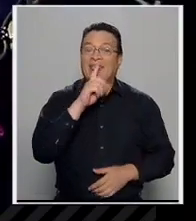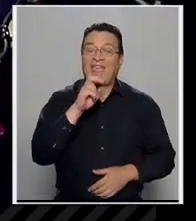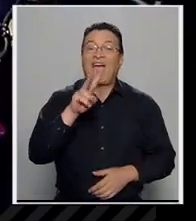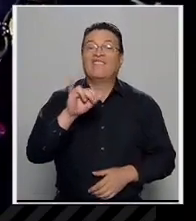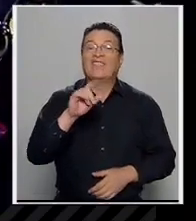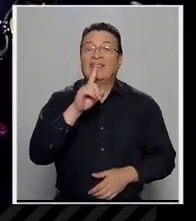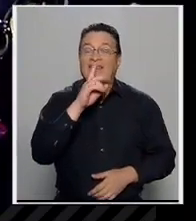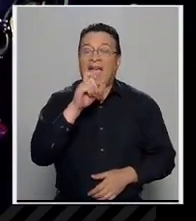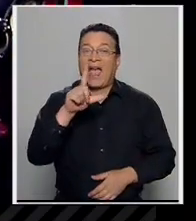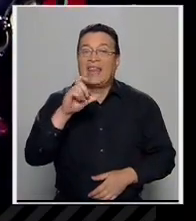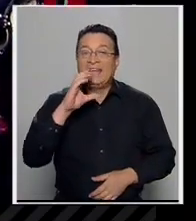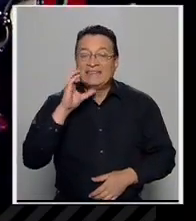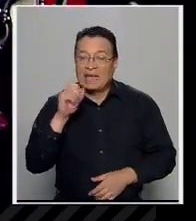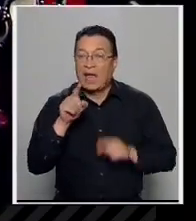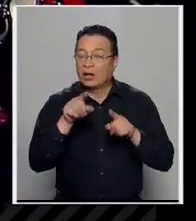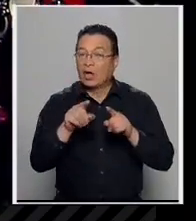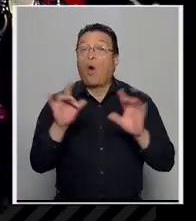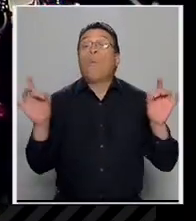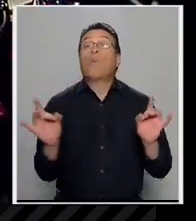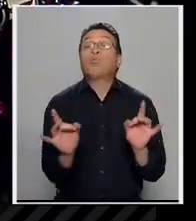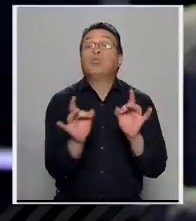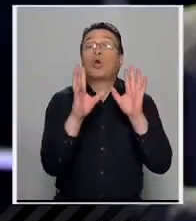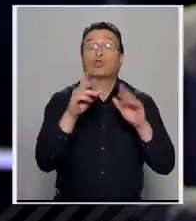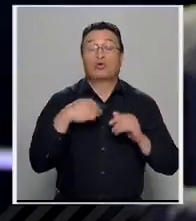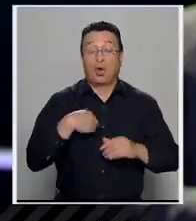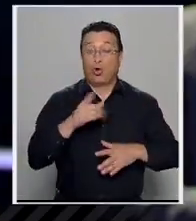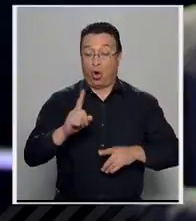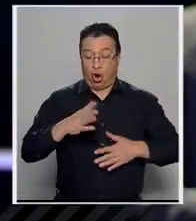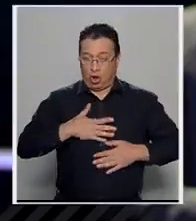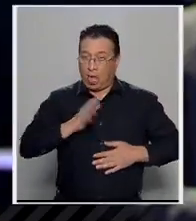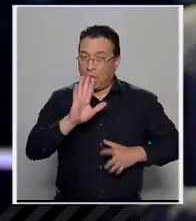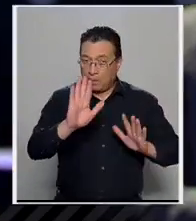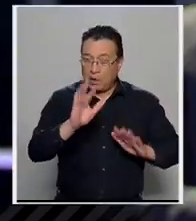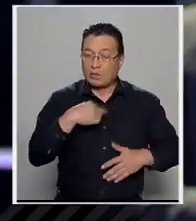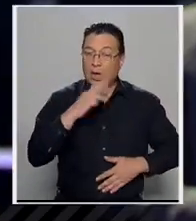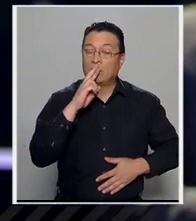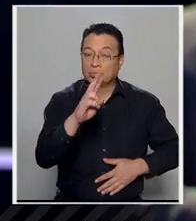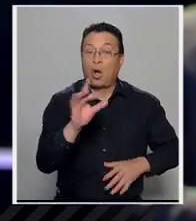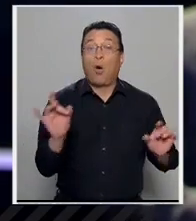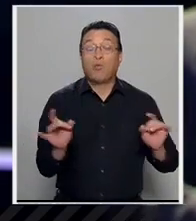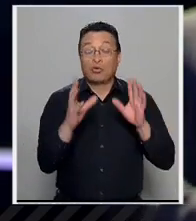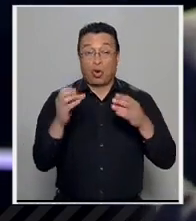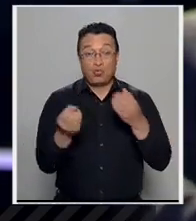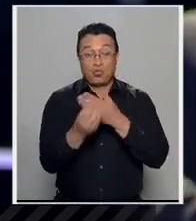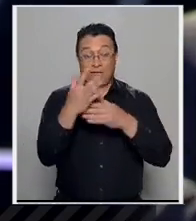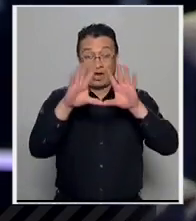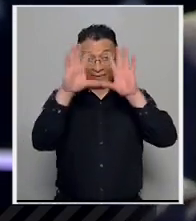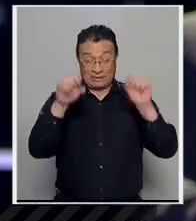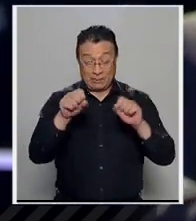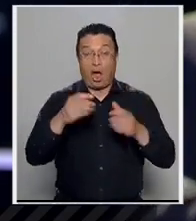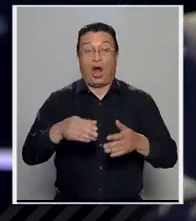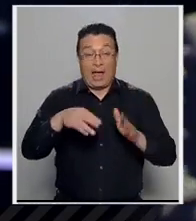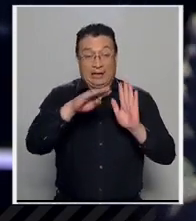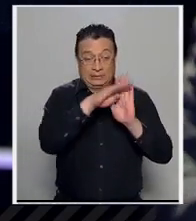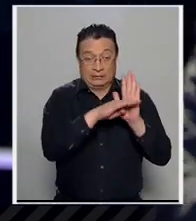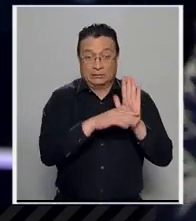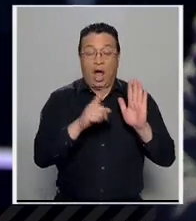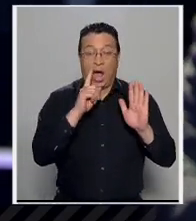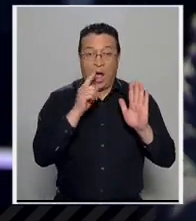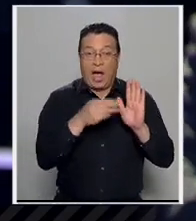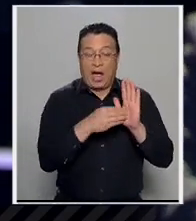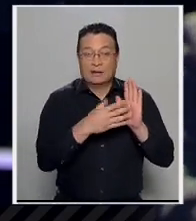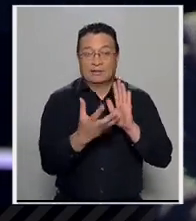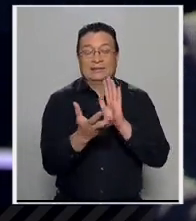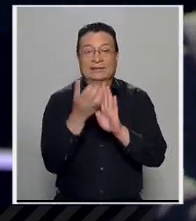No, 30 segundos. No me entendiste bien. Lo que dije es que en caso de herencia tiene que acoger, el nuevo sistema se va a acoger a las reglas que actualmente rigen para el